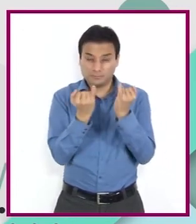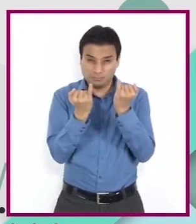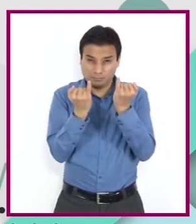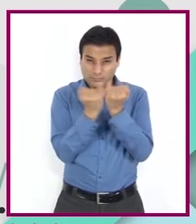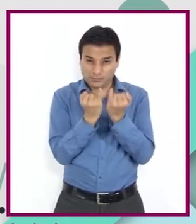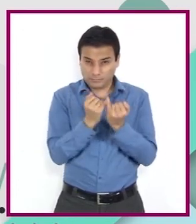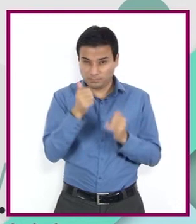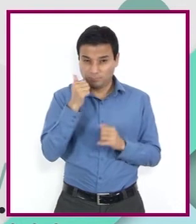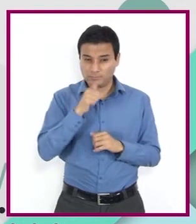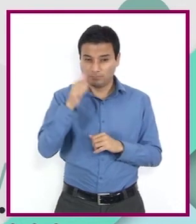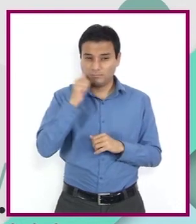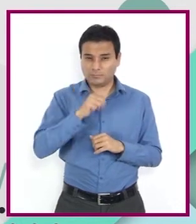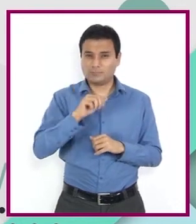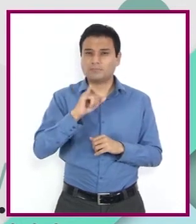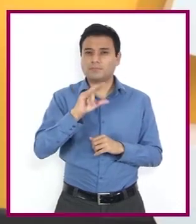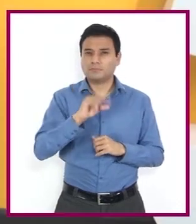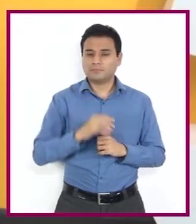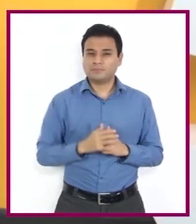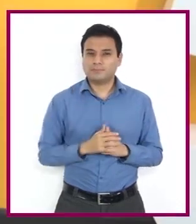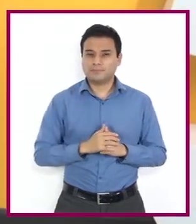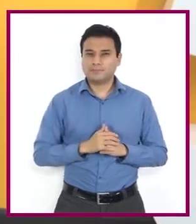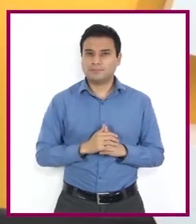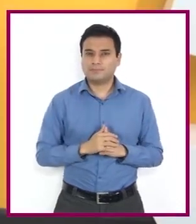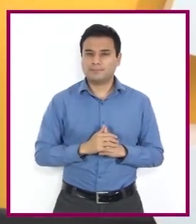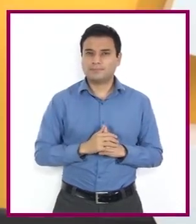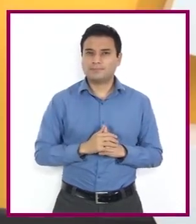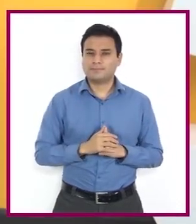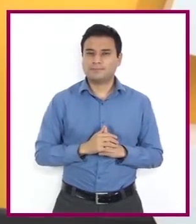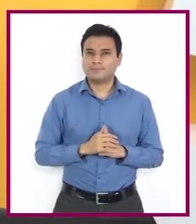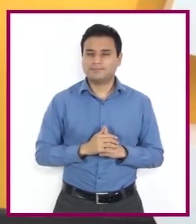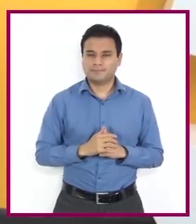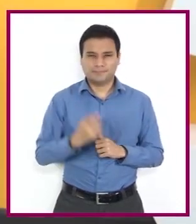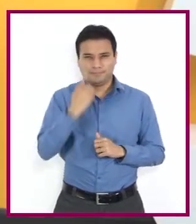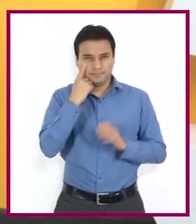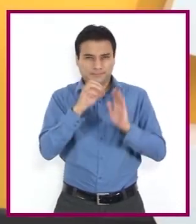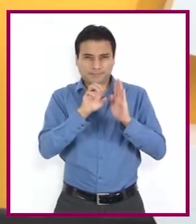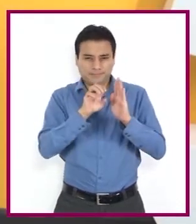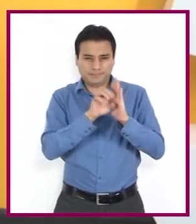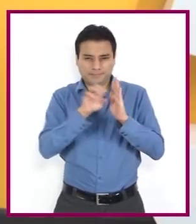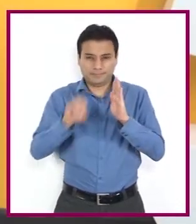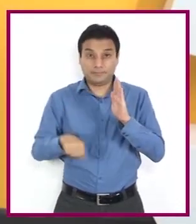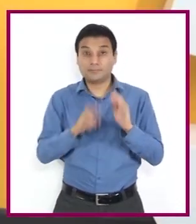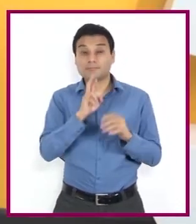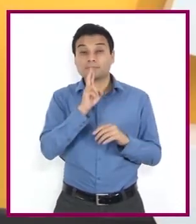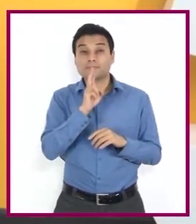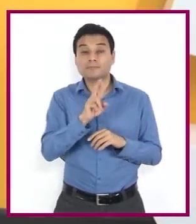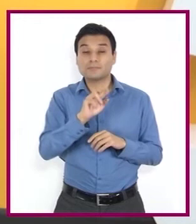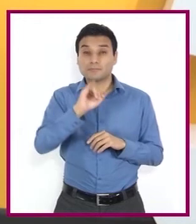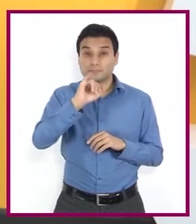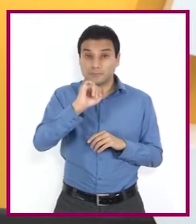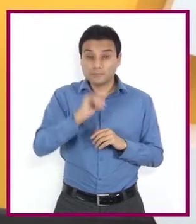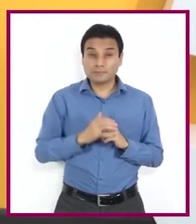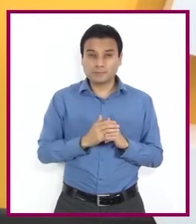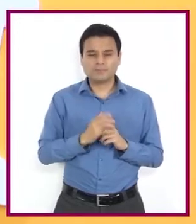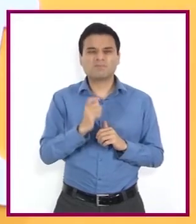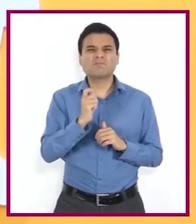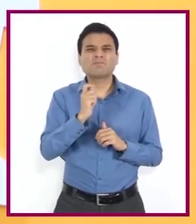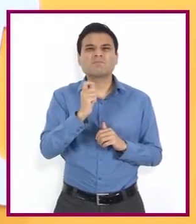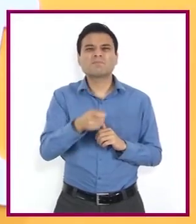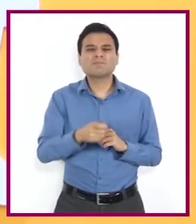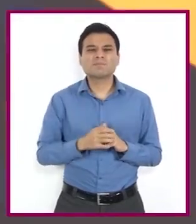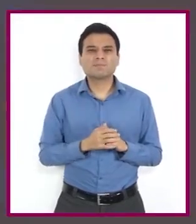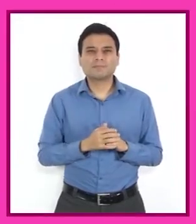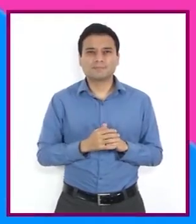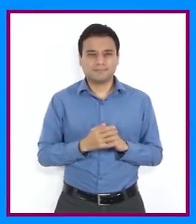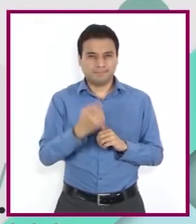resultado siempre el mismo valor? Si por lo menos una de sus respuestas es sí, ¿eso qué significa?